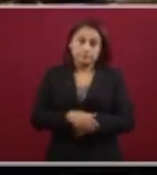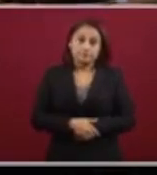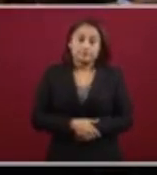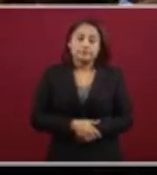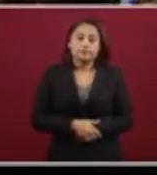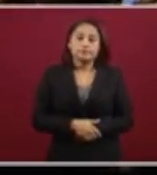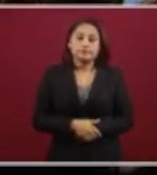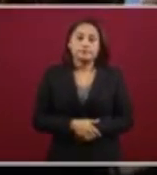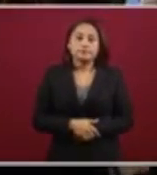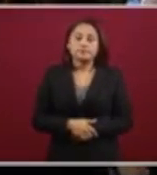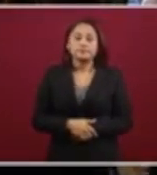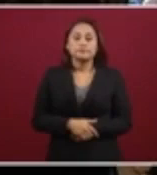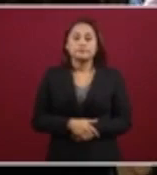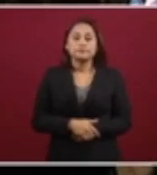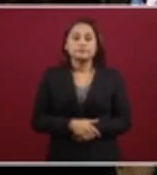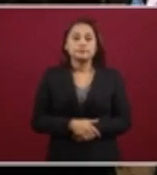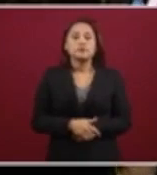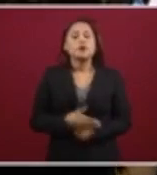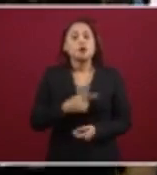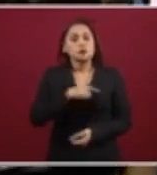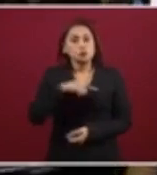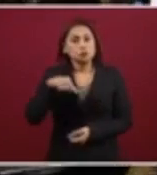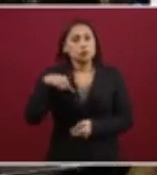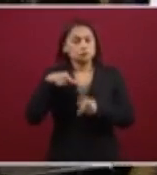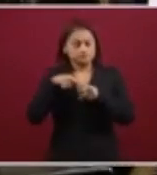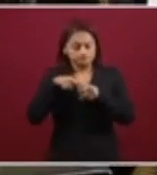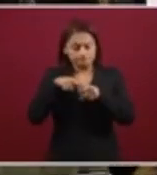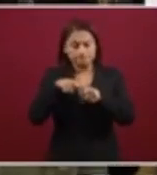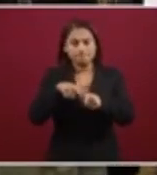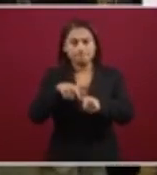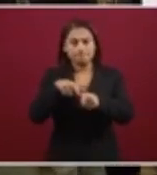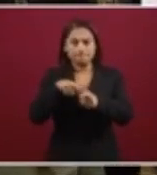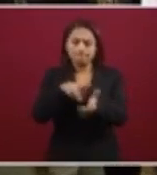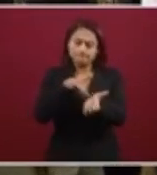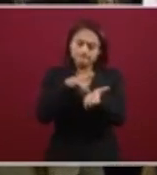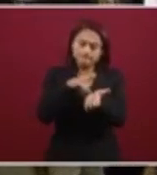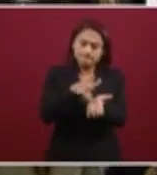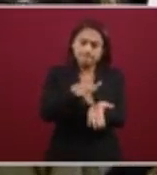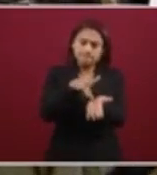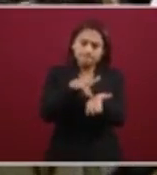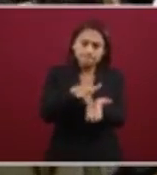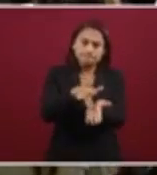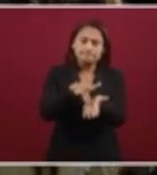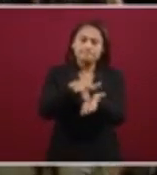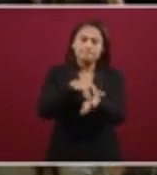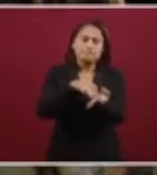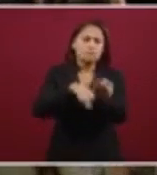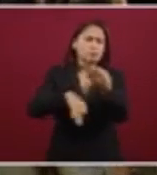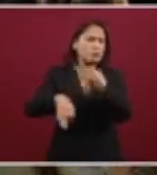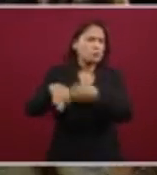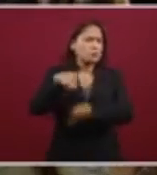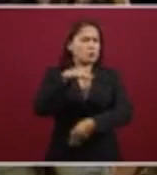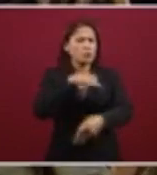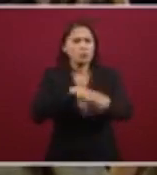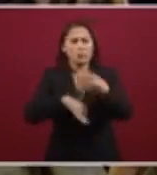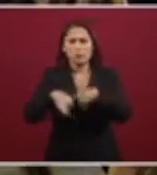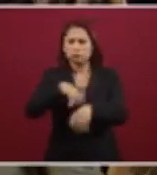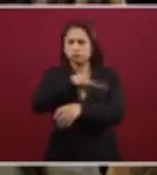a seguir apoyándolos en todo. Ese es